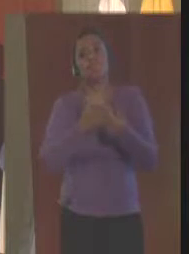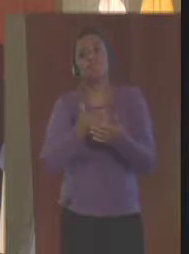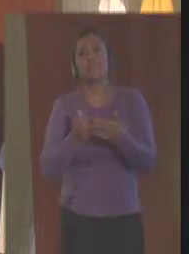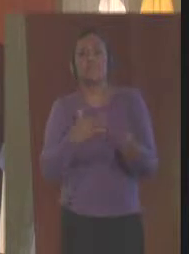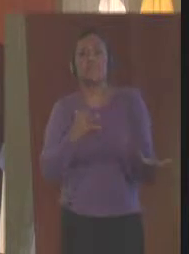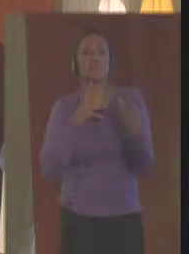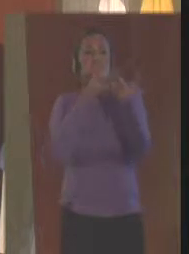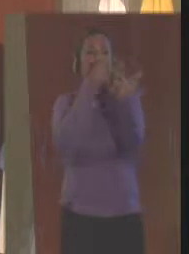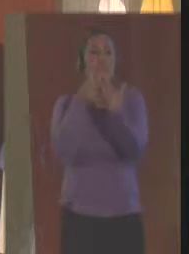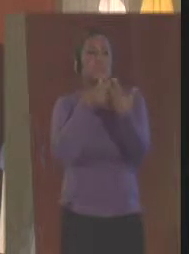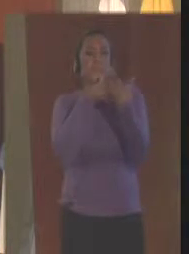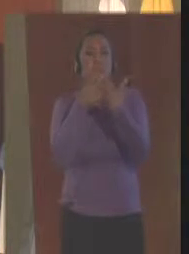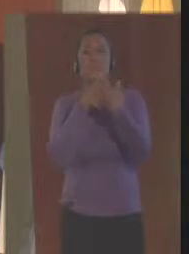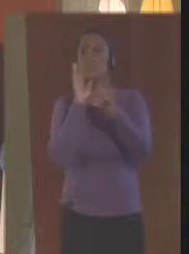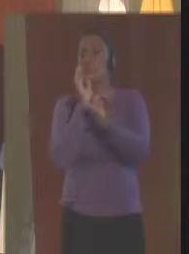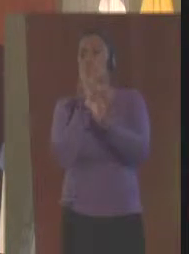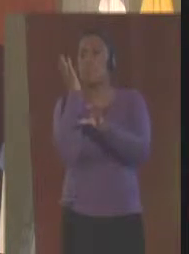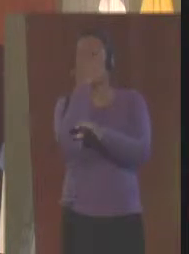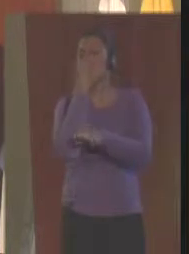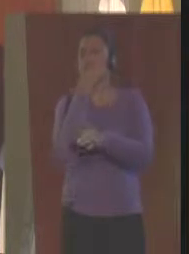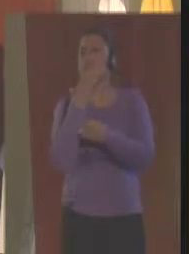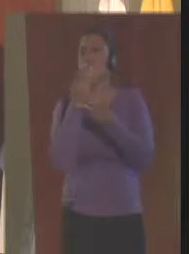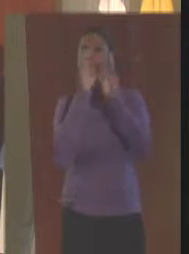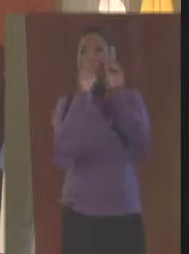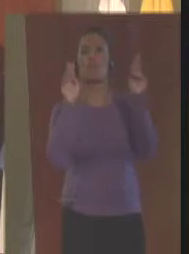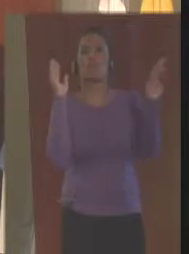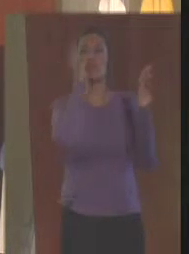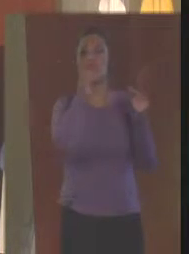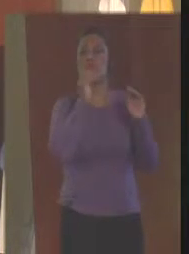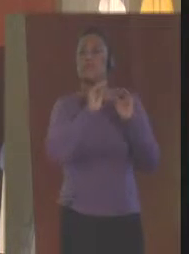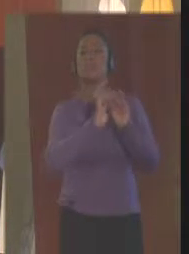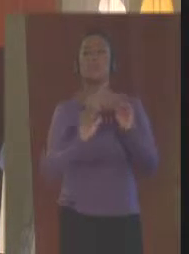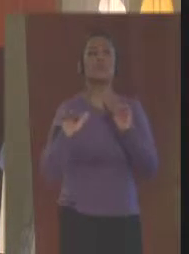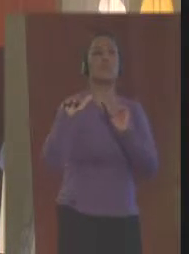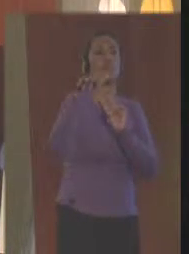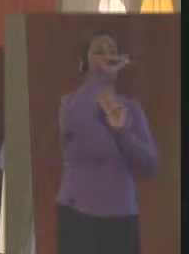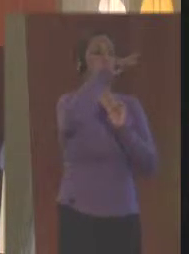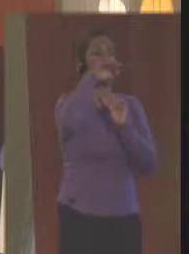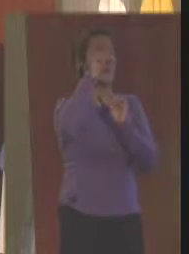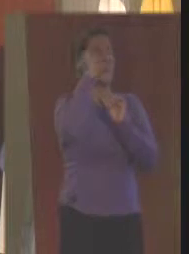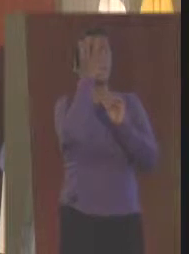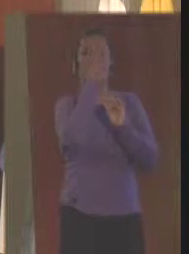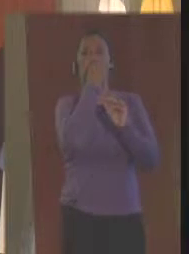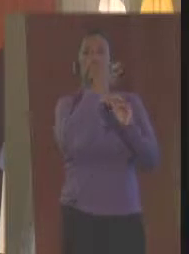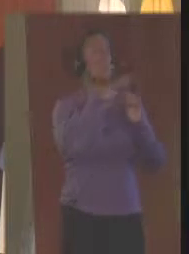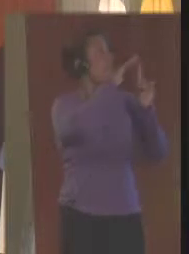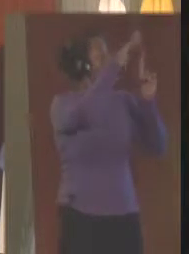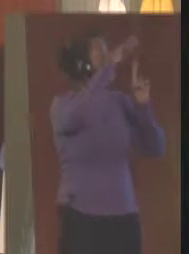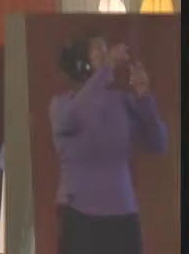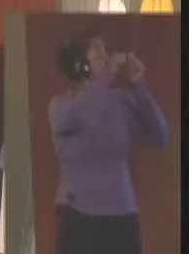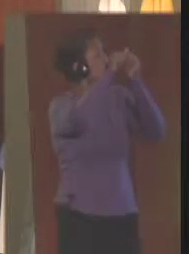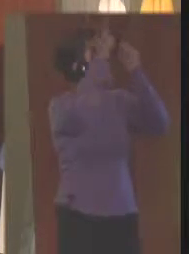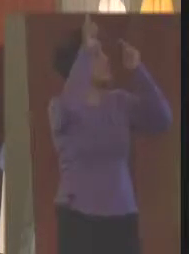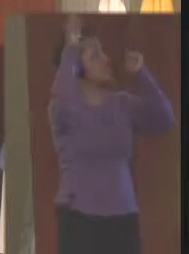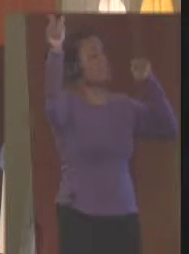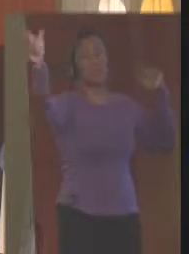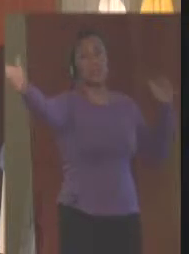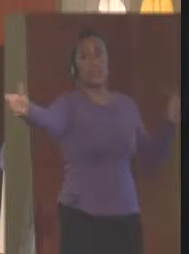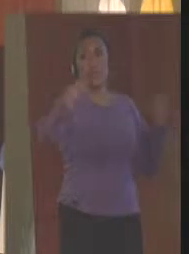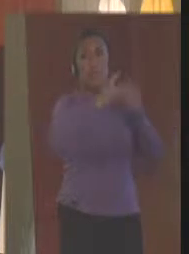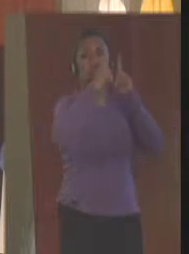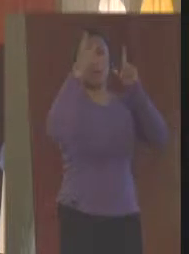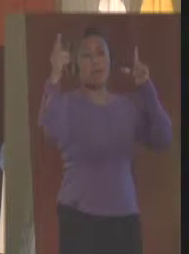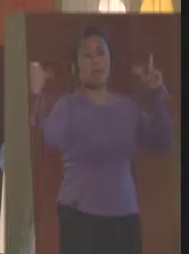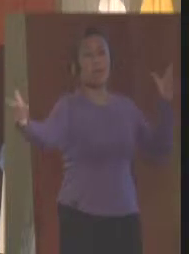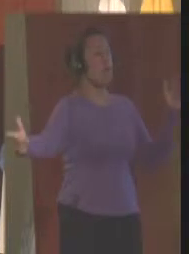ríos que sin duda alguna tienen una riqueza natural, ambiental importantísima. Hoy estos son parques lineales de gran extensión. Ahí tenemos